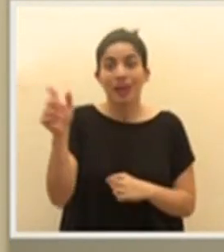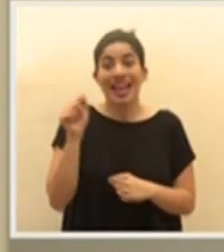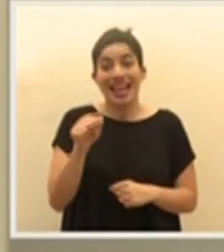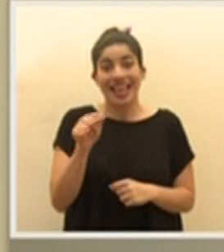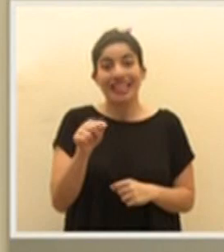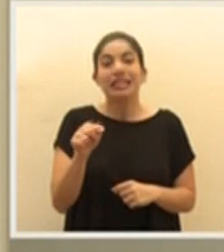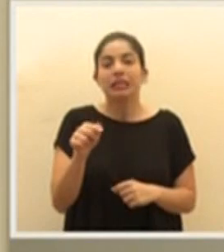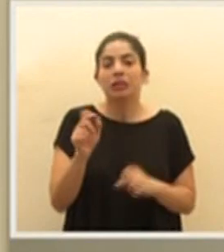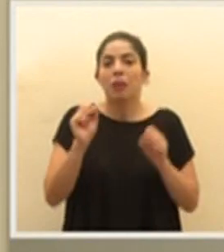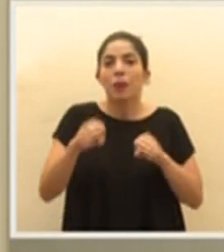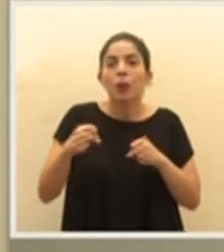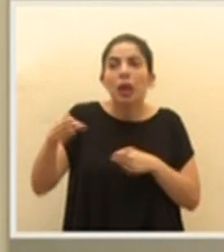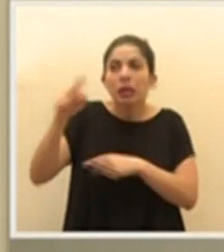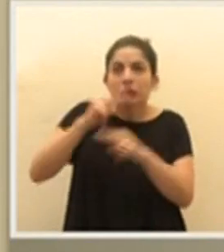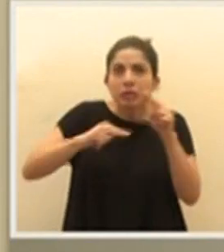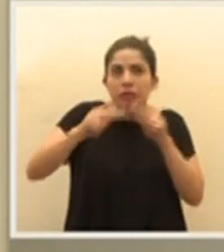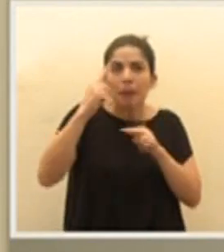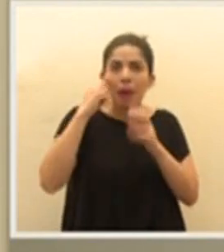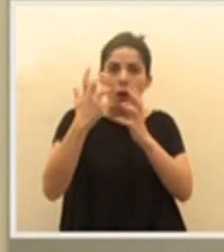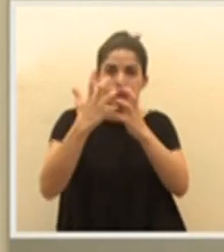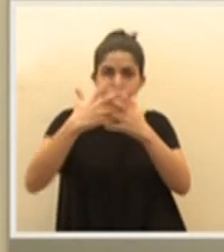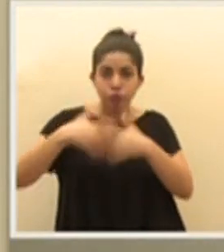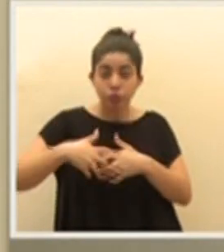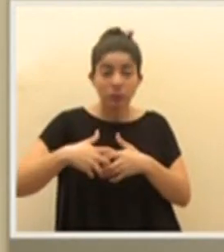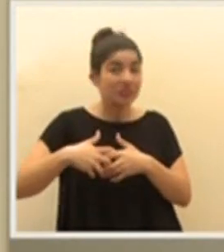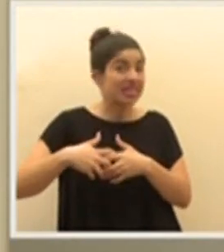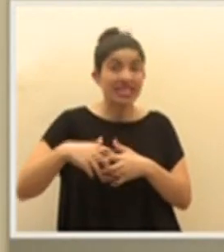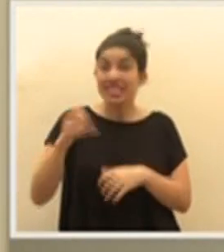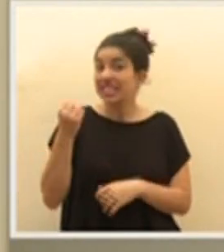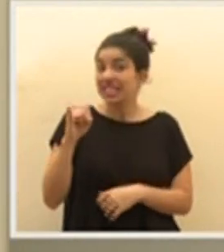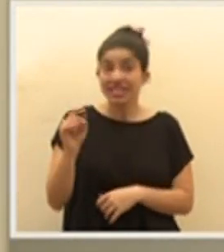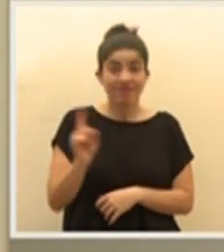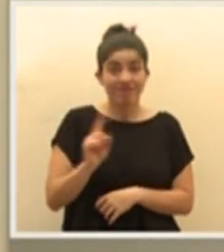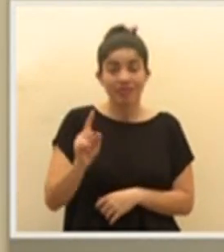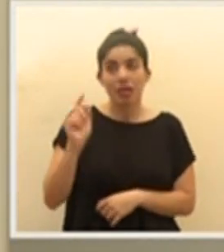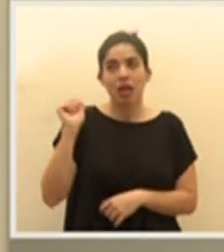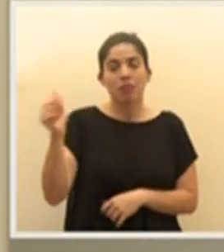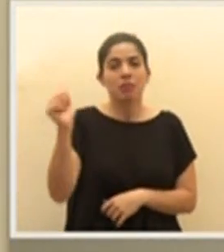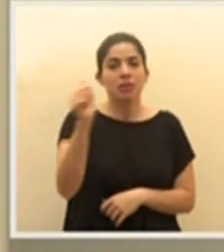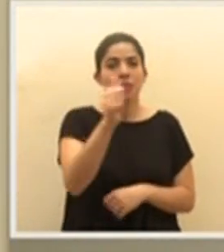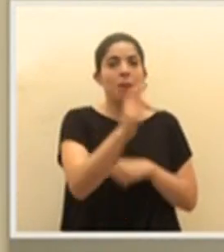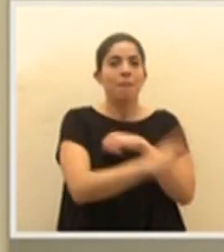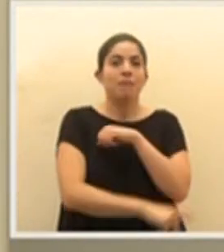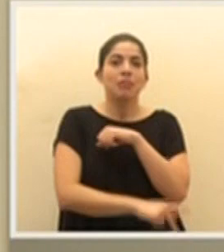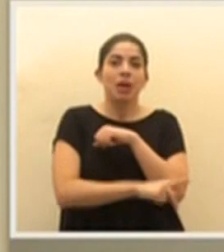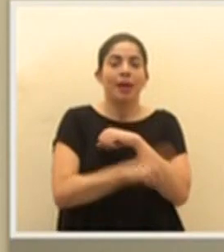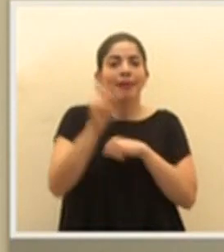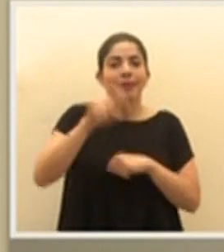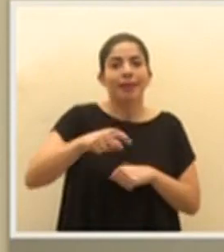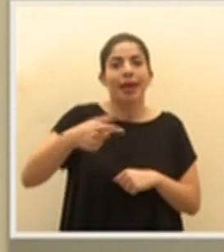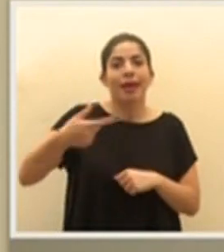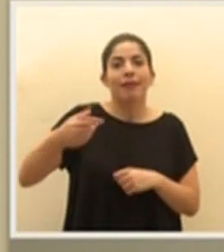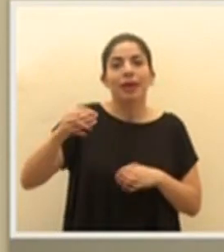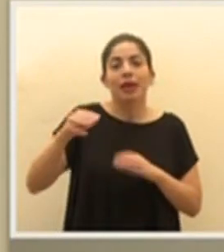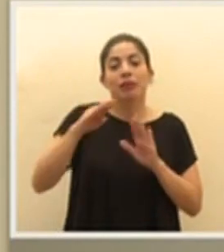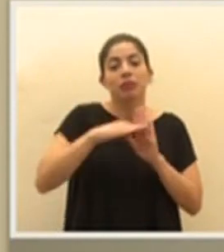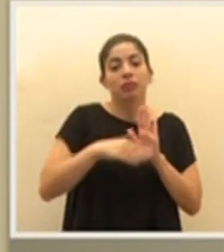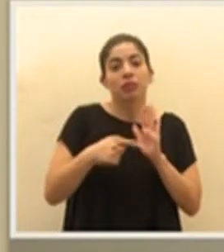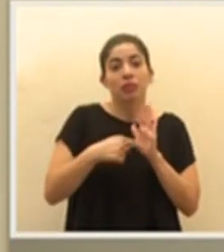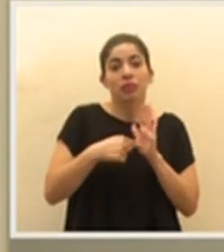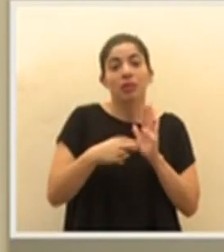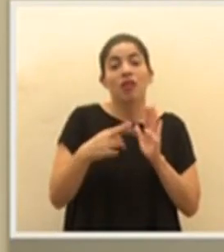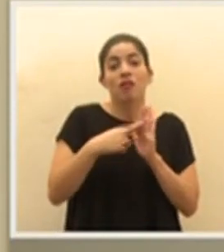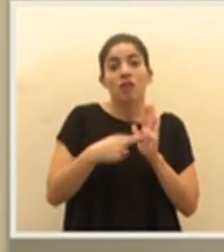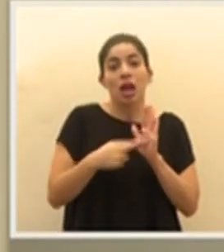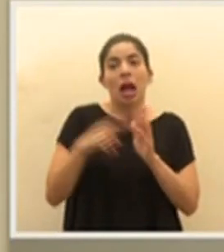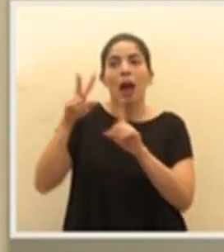que podemos armonizar. De lo contrario, cada país tendrá que aplicar la reciprocidad de las mismas medidas de los